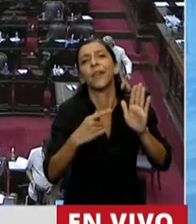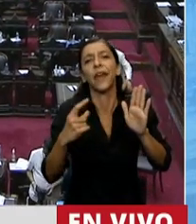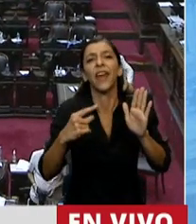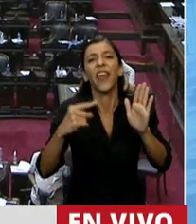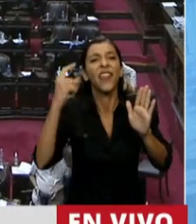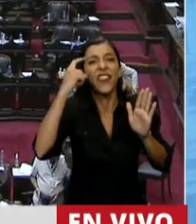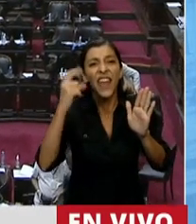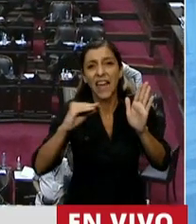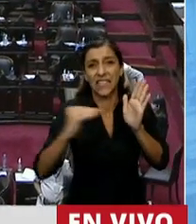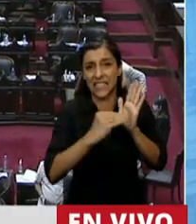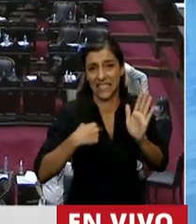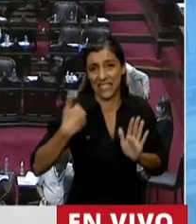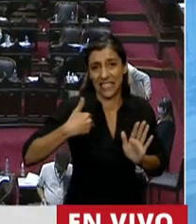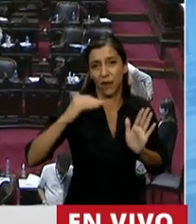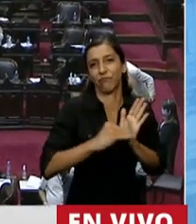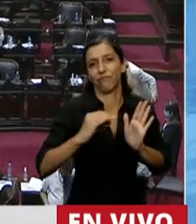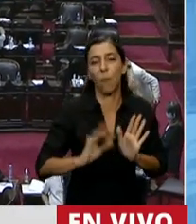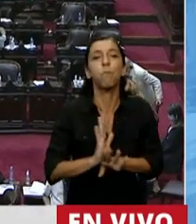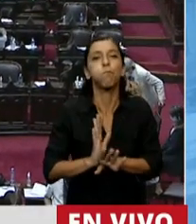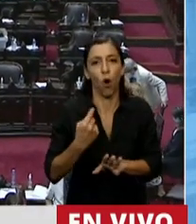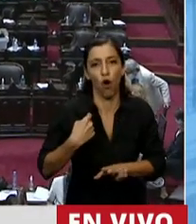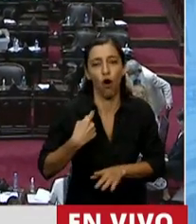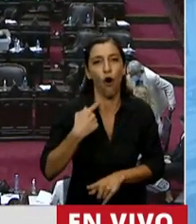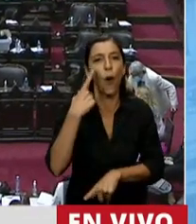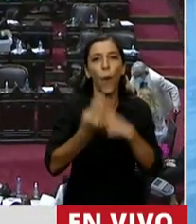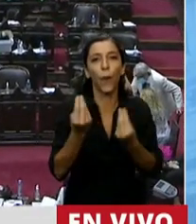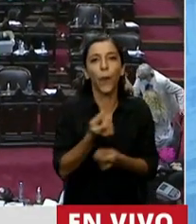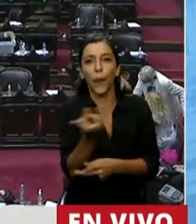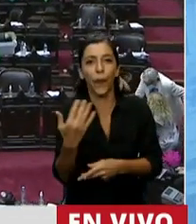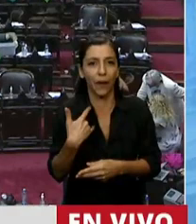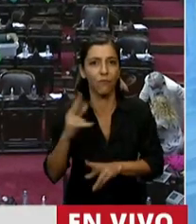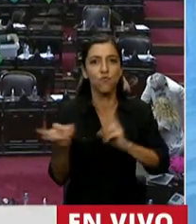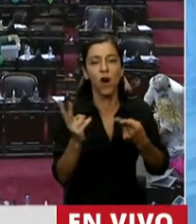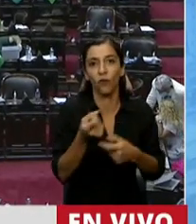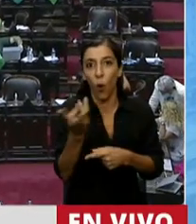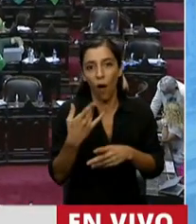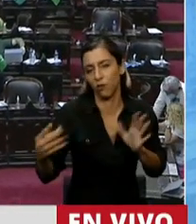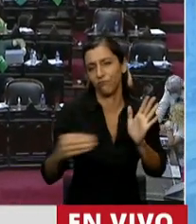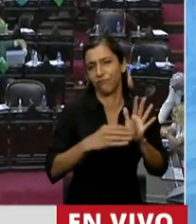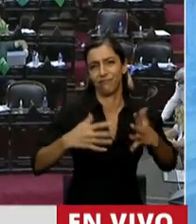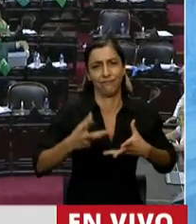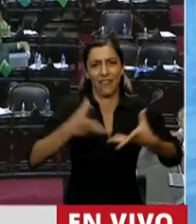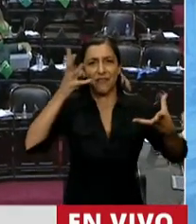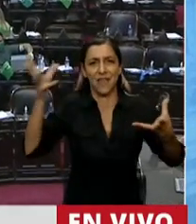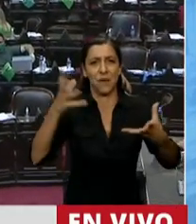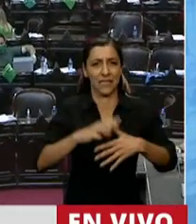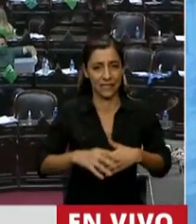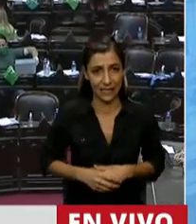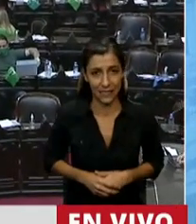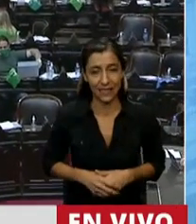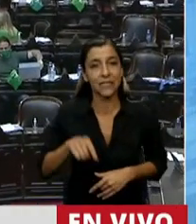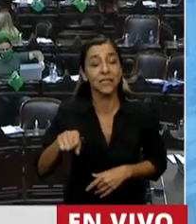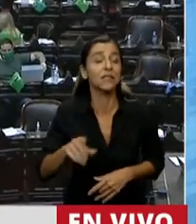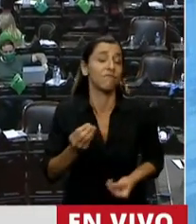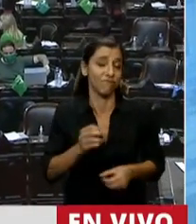millón de habitantes y como si esto fuera poco la cuestión de la salud de las consecuencias que ha tenido el